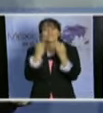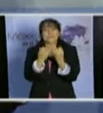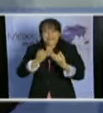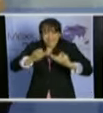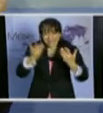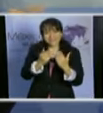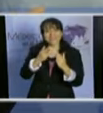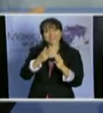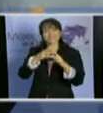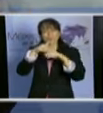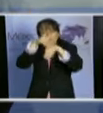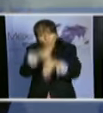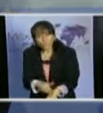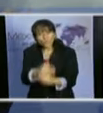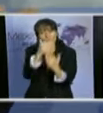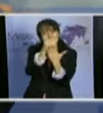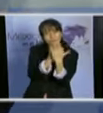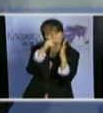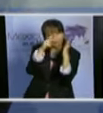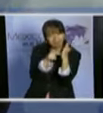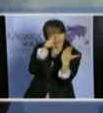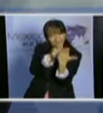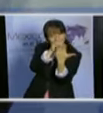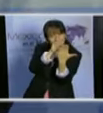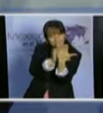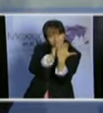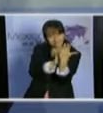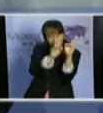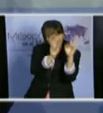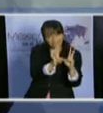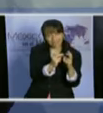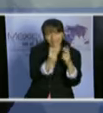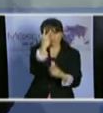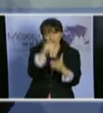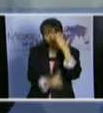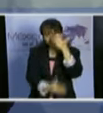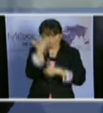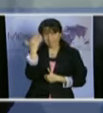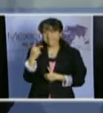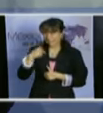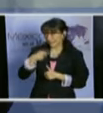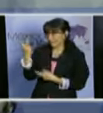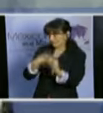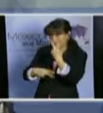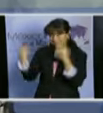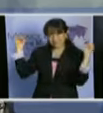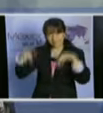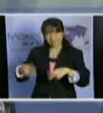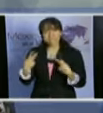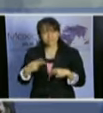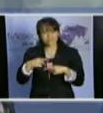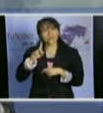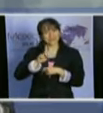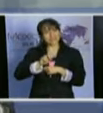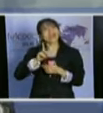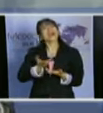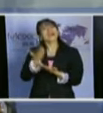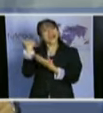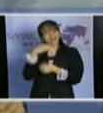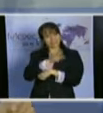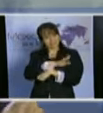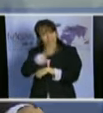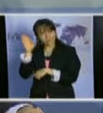en G20, y aquí están varios de los que fueron actores en Los Cabos. Con esa misma idea trabajamos la